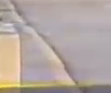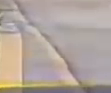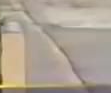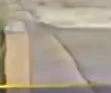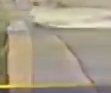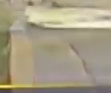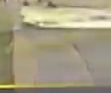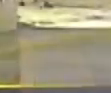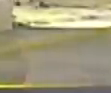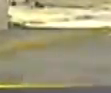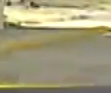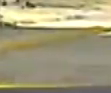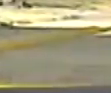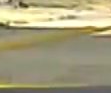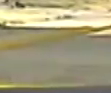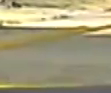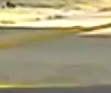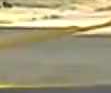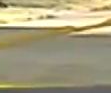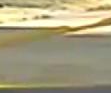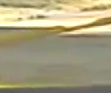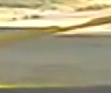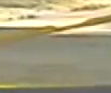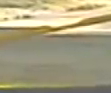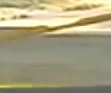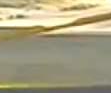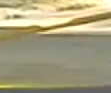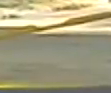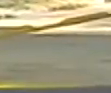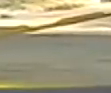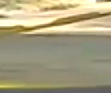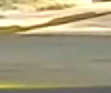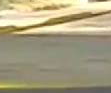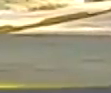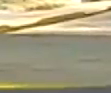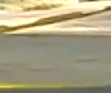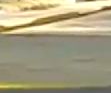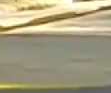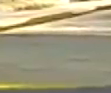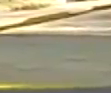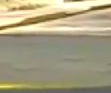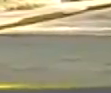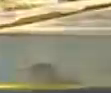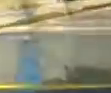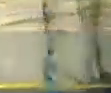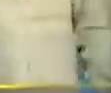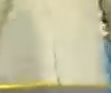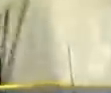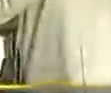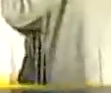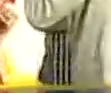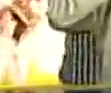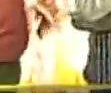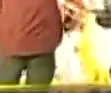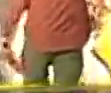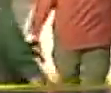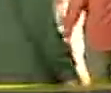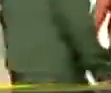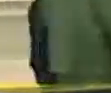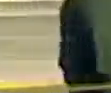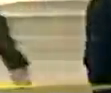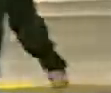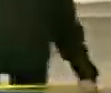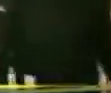país, alegre, celebrando las Navidades y los logros de un compromiso que usted